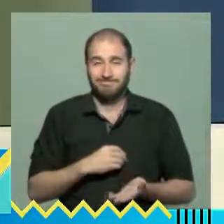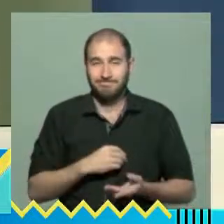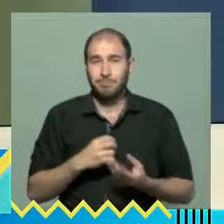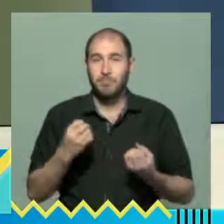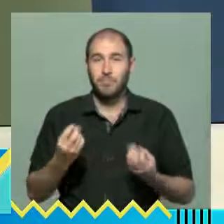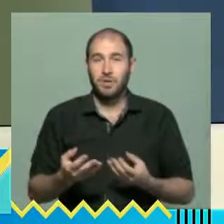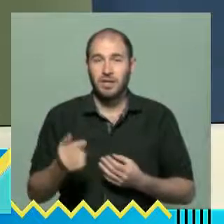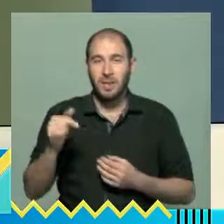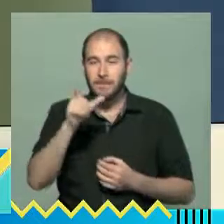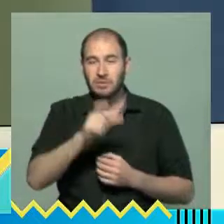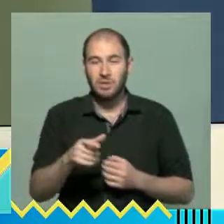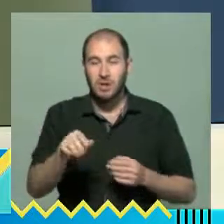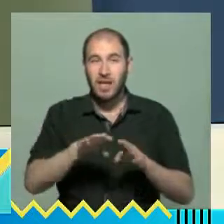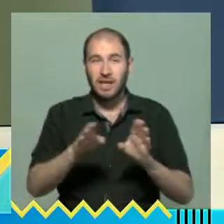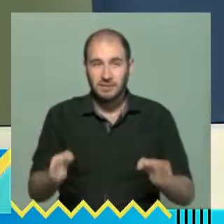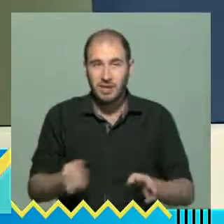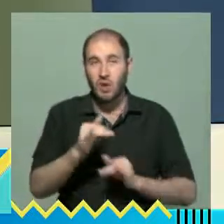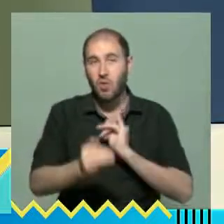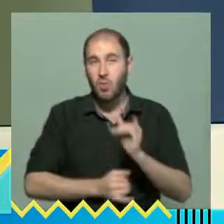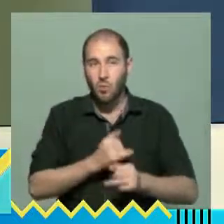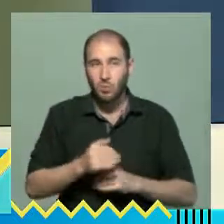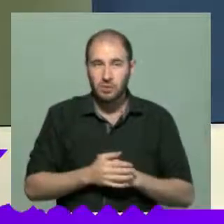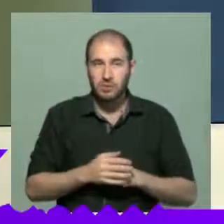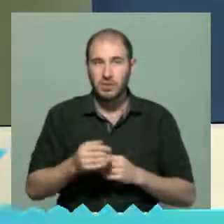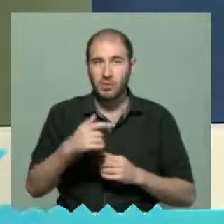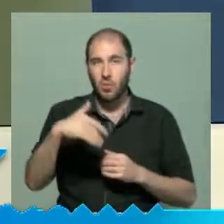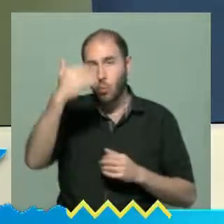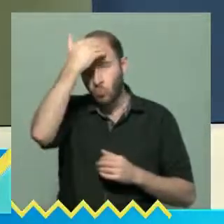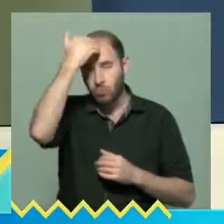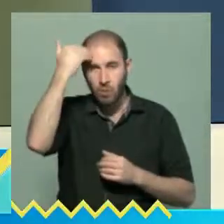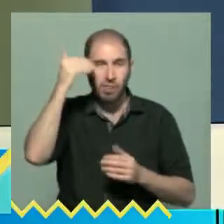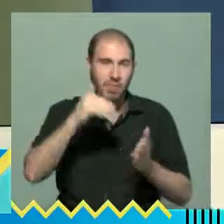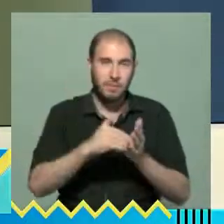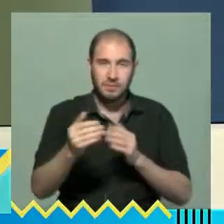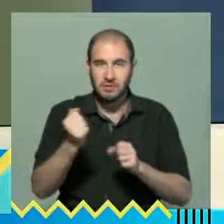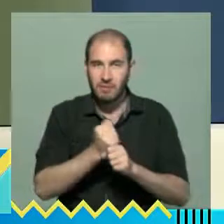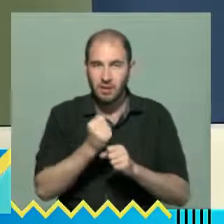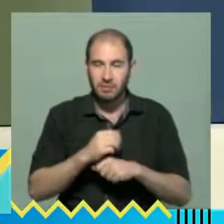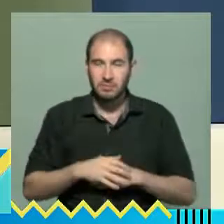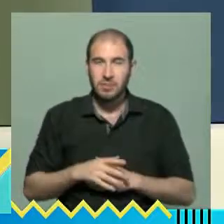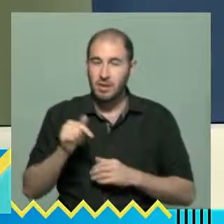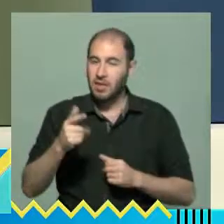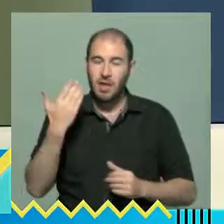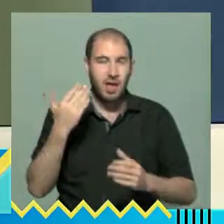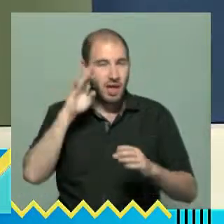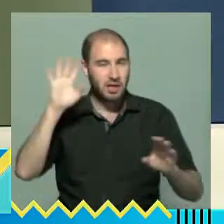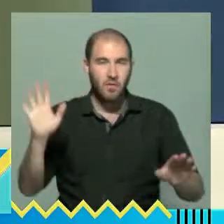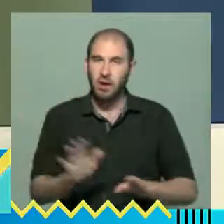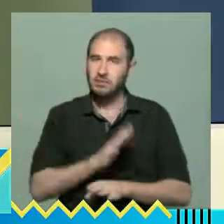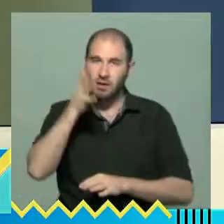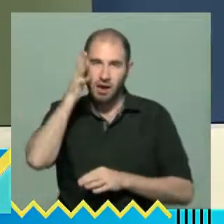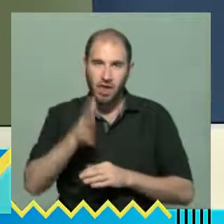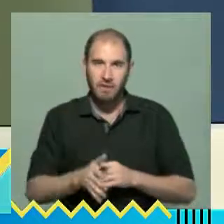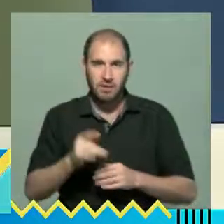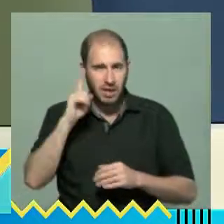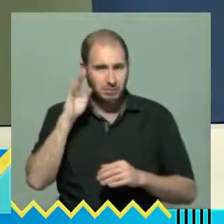nos encontramos gente que arriba de un escenario sigue diciendo que la creatividad está en un determinado hemisferio. Y esto es un error conceptual muy grave, no es un